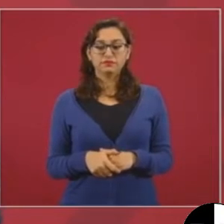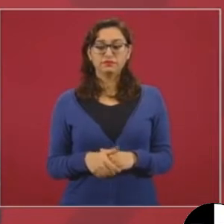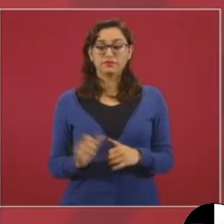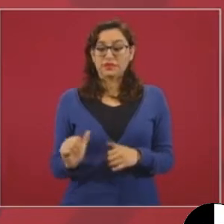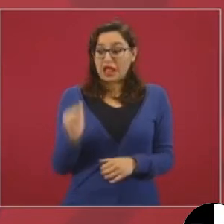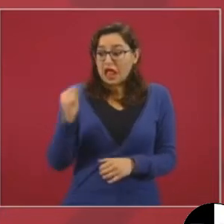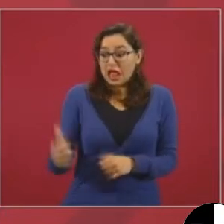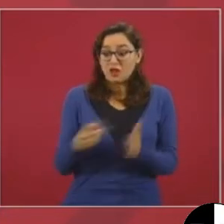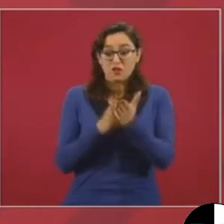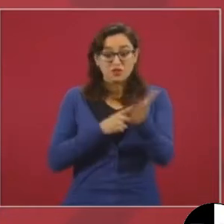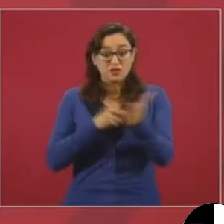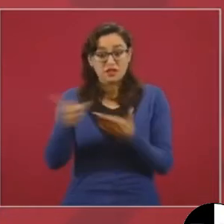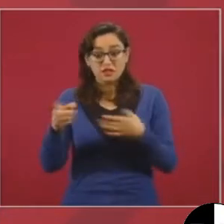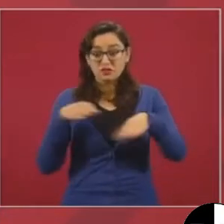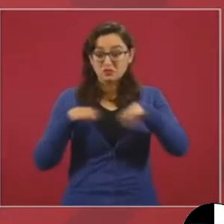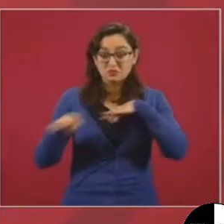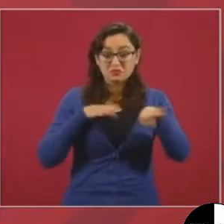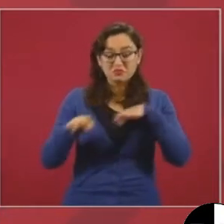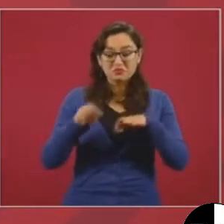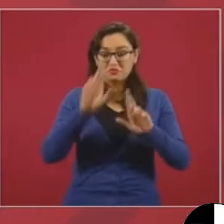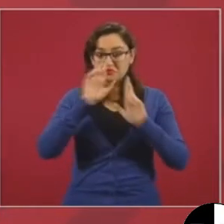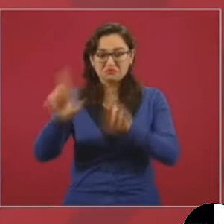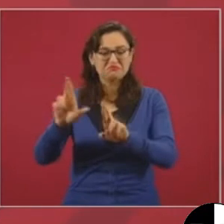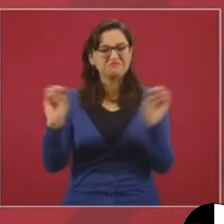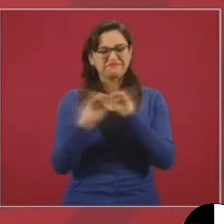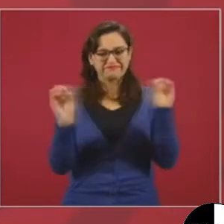sus derechos laborales fundamentales,